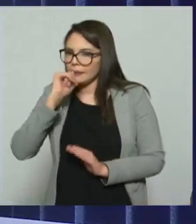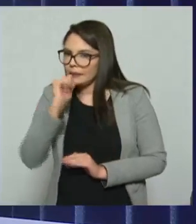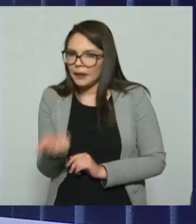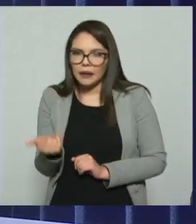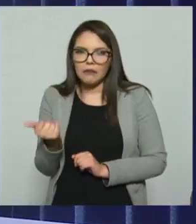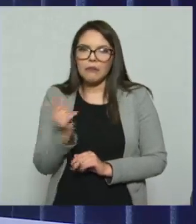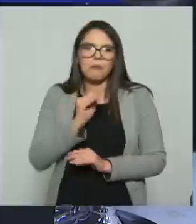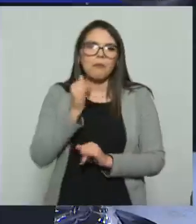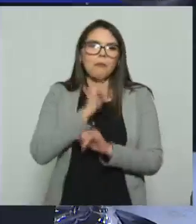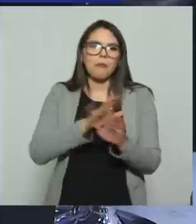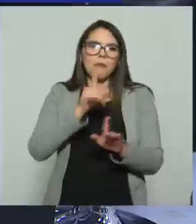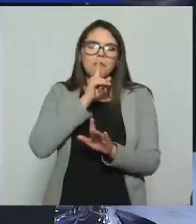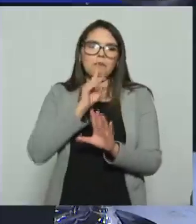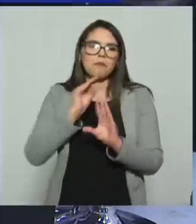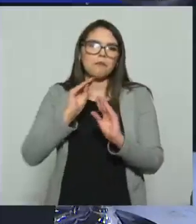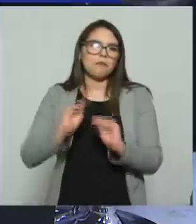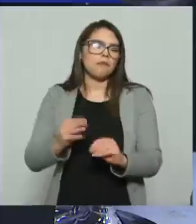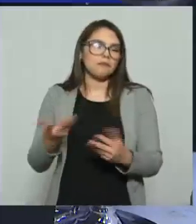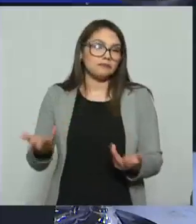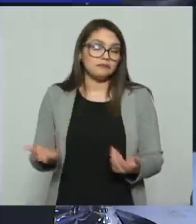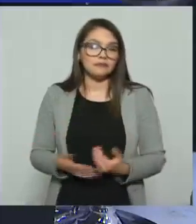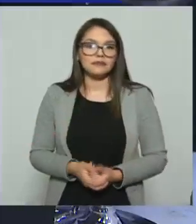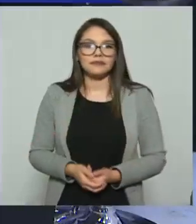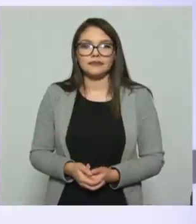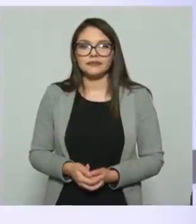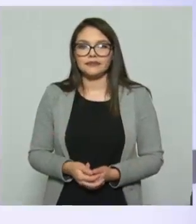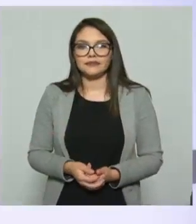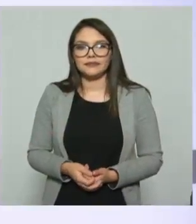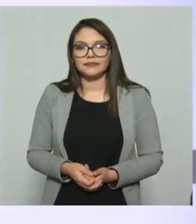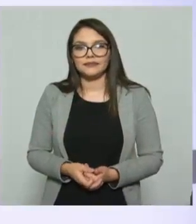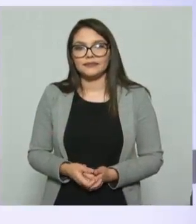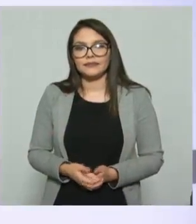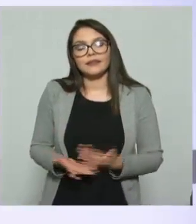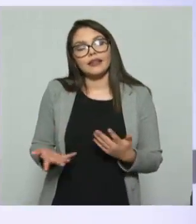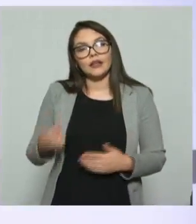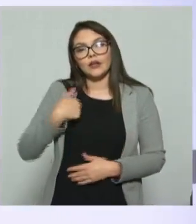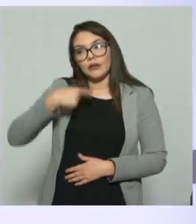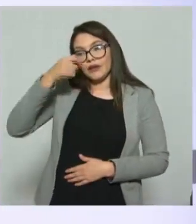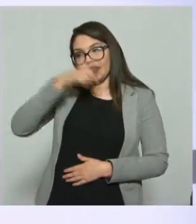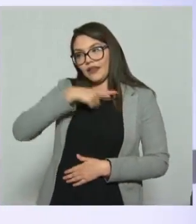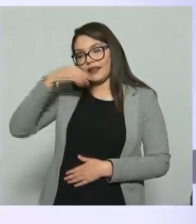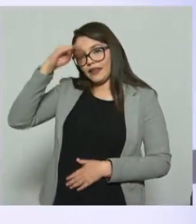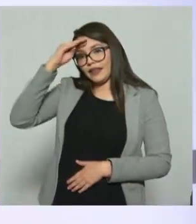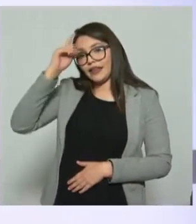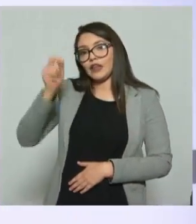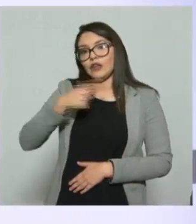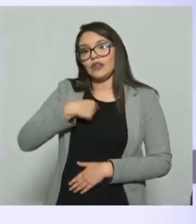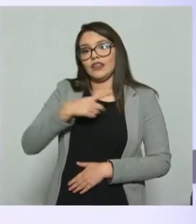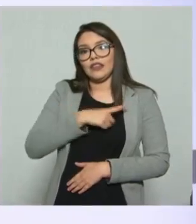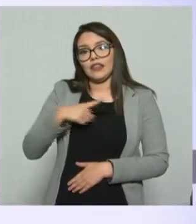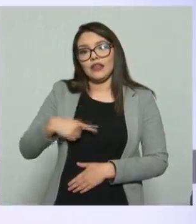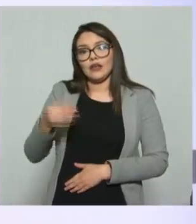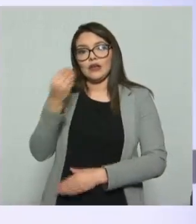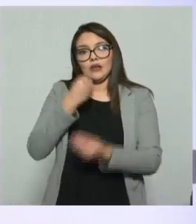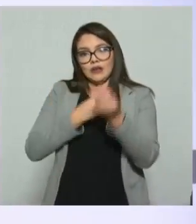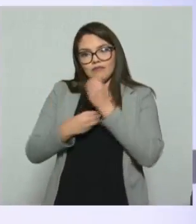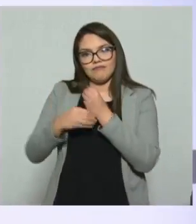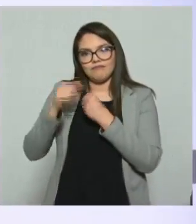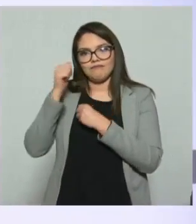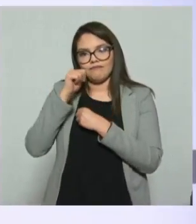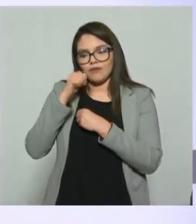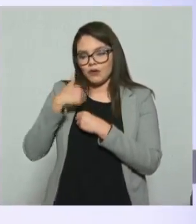de información? Mira, yo creo que lo que tenemos que pensar primero es que lo que vamos a consumir pues va a entrar a nuestro